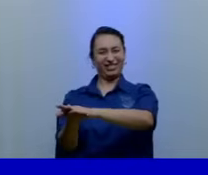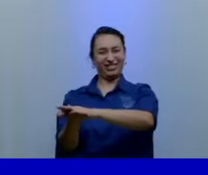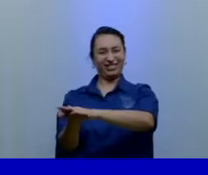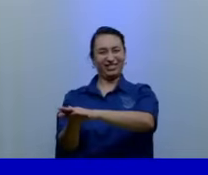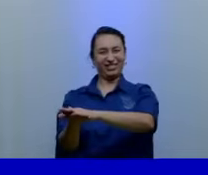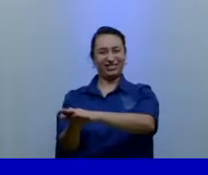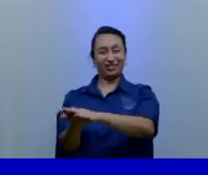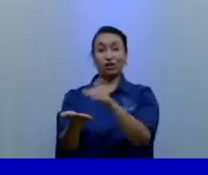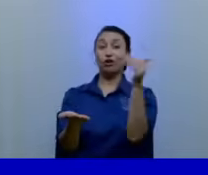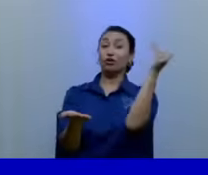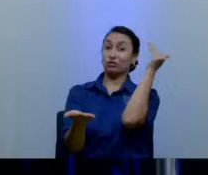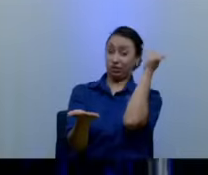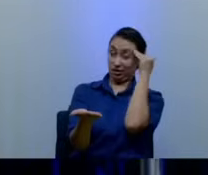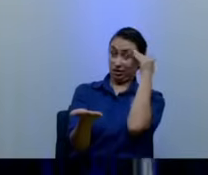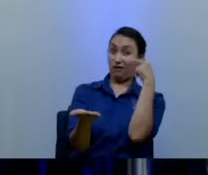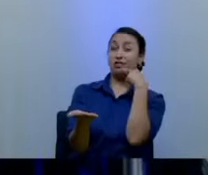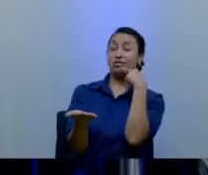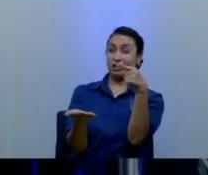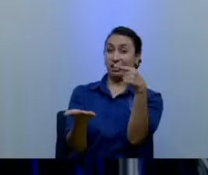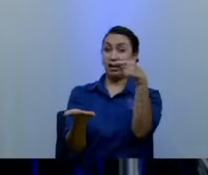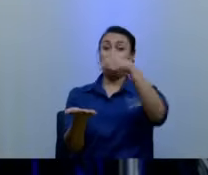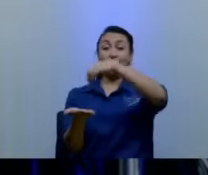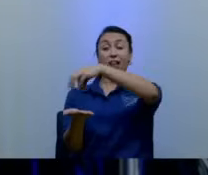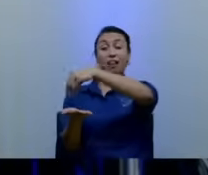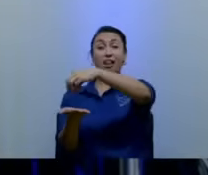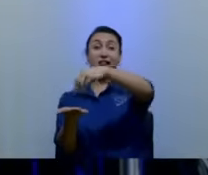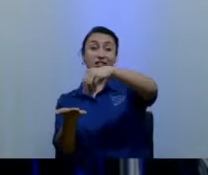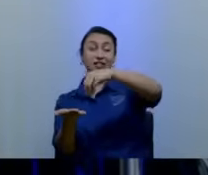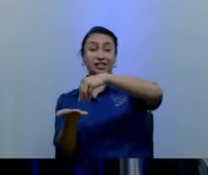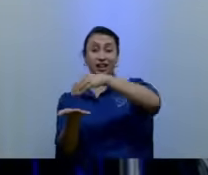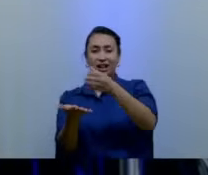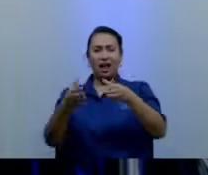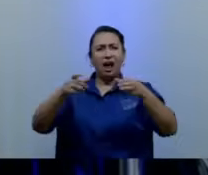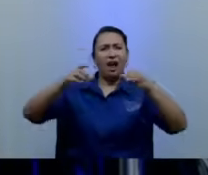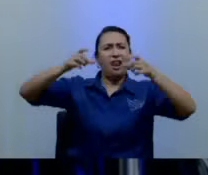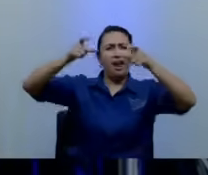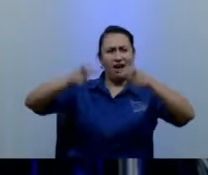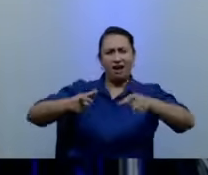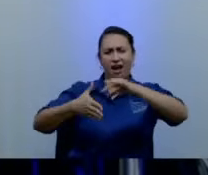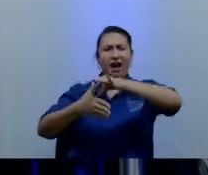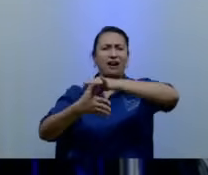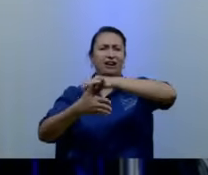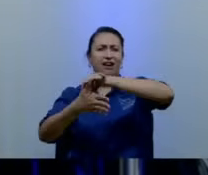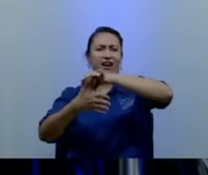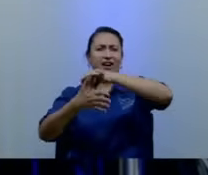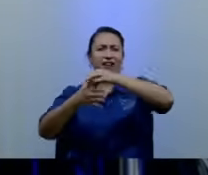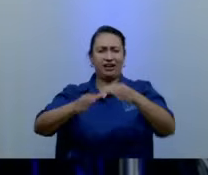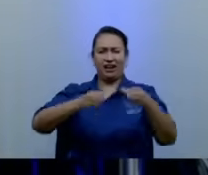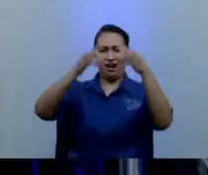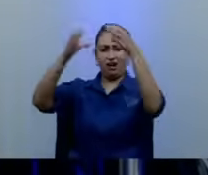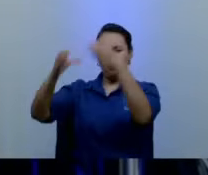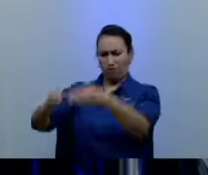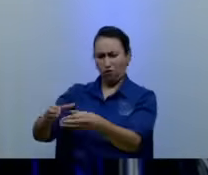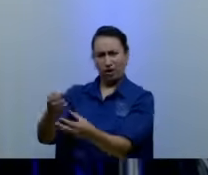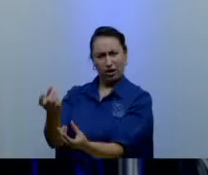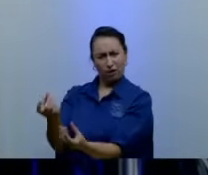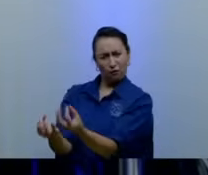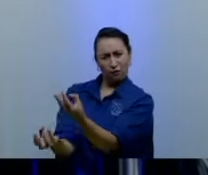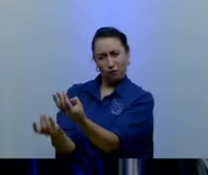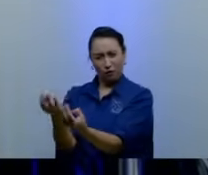Los que saben dicen que la sal hay que echársela cuando la carne está al fuego.